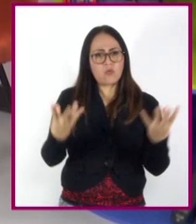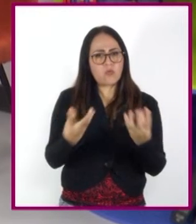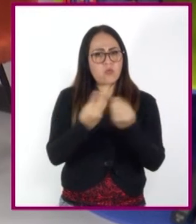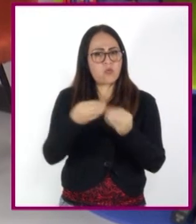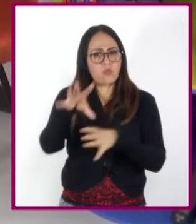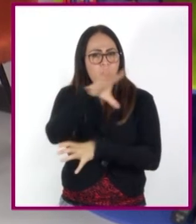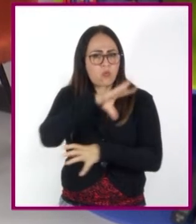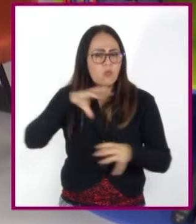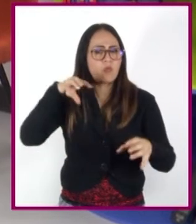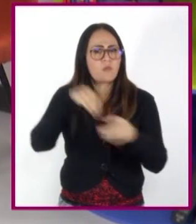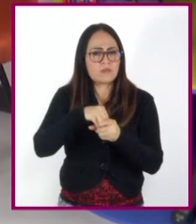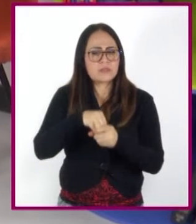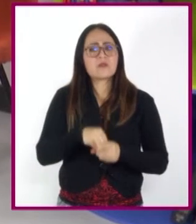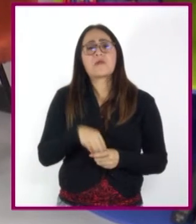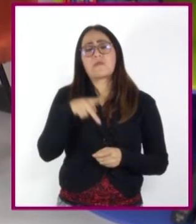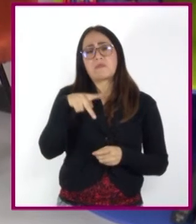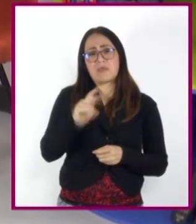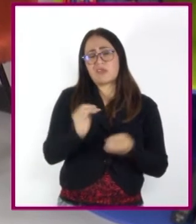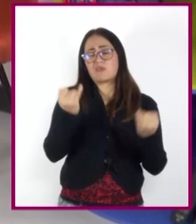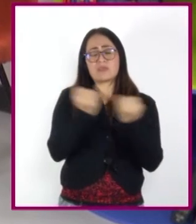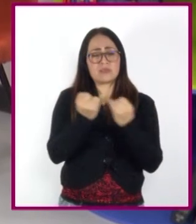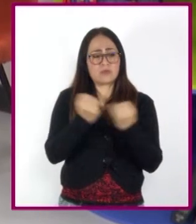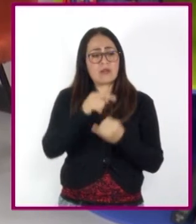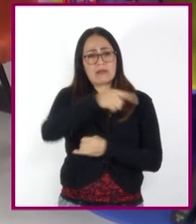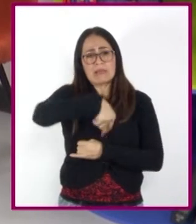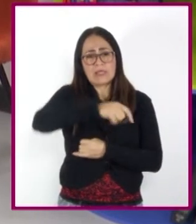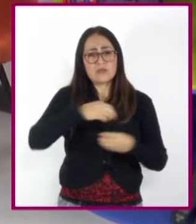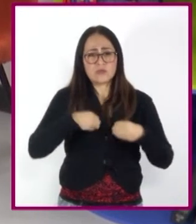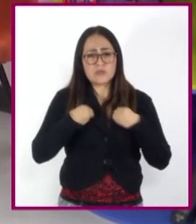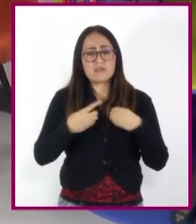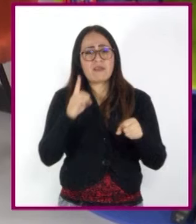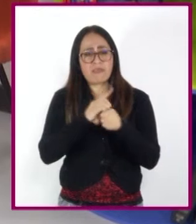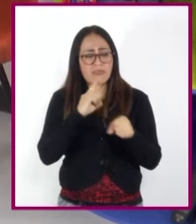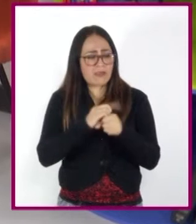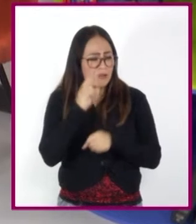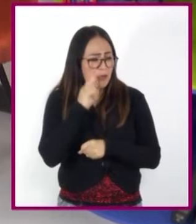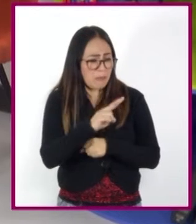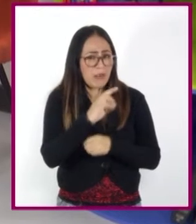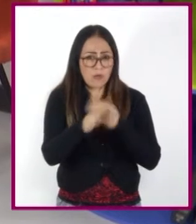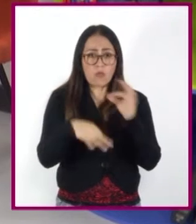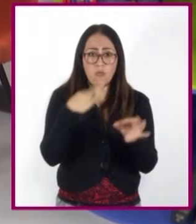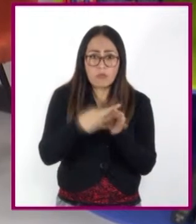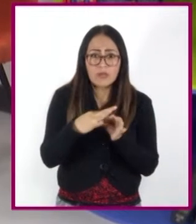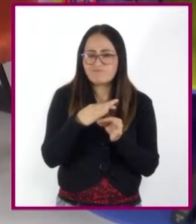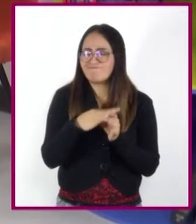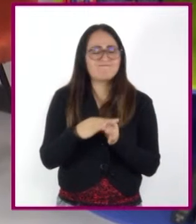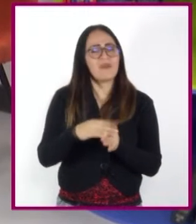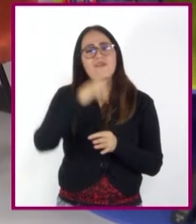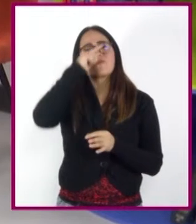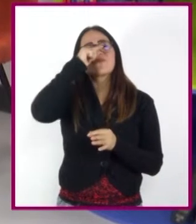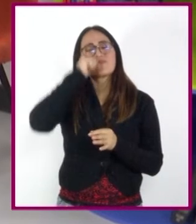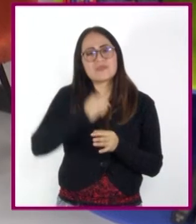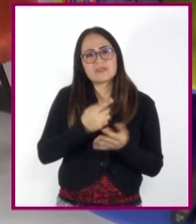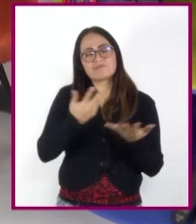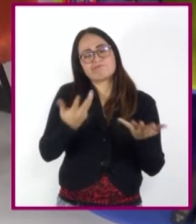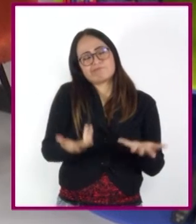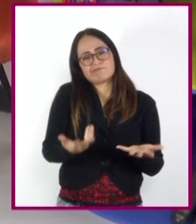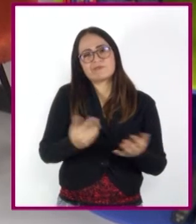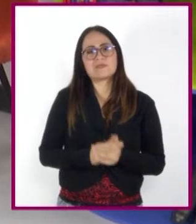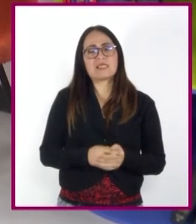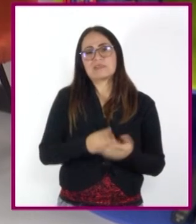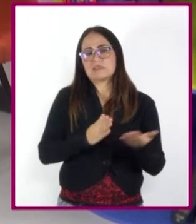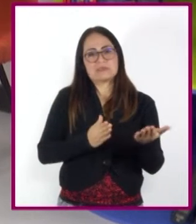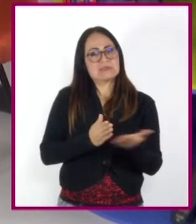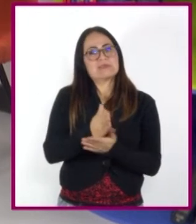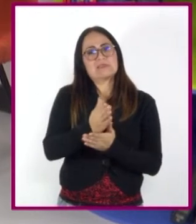equidad. Y aún así, la vida diaria nos muestra un panorama diferente y nos permite ver que el